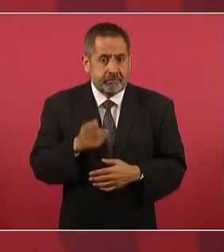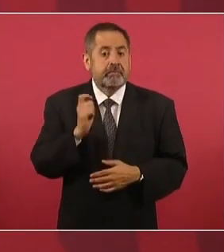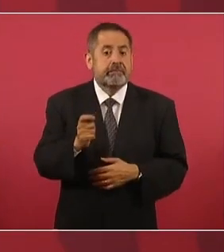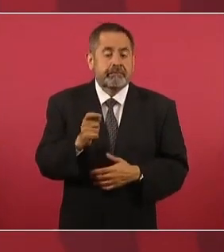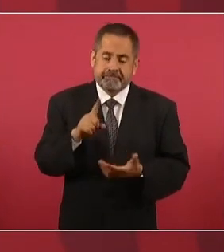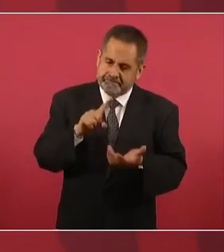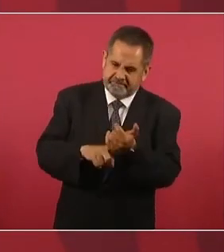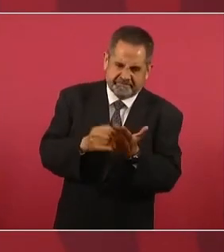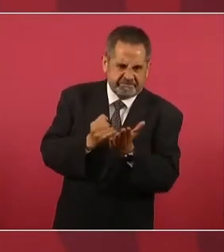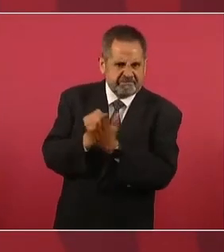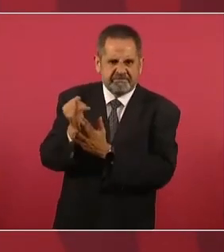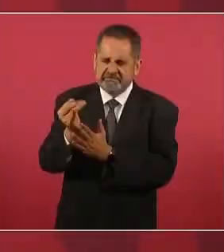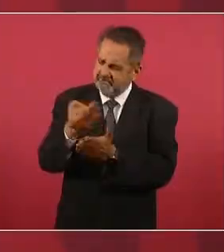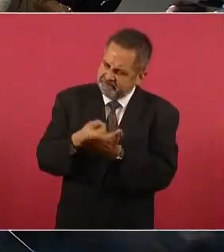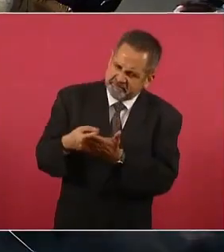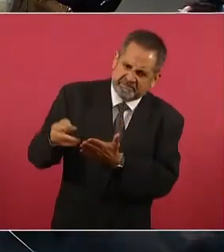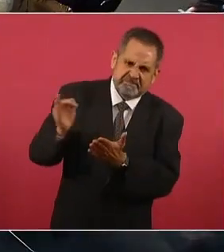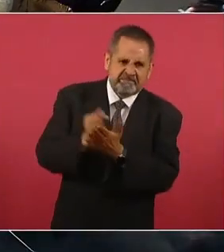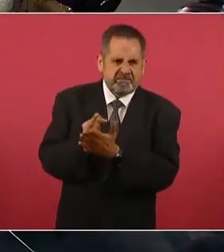Pero